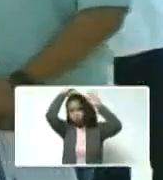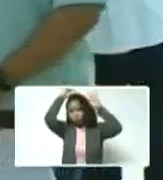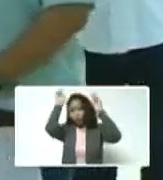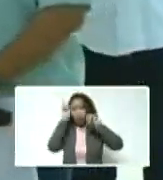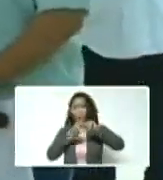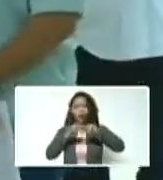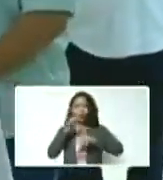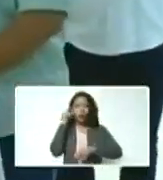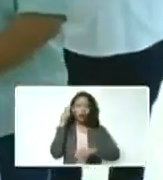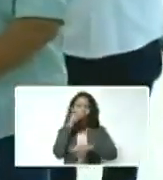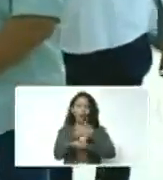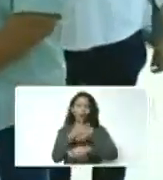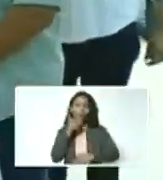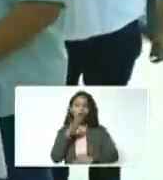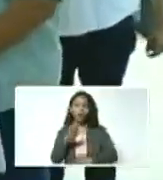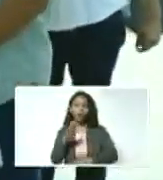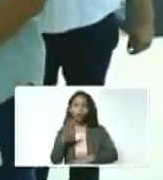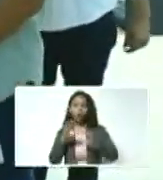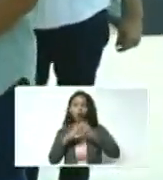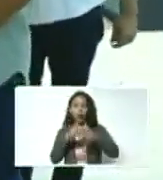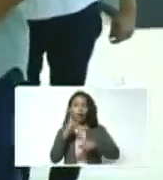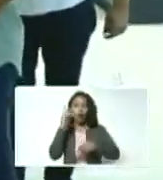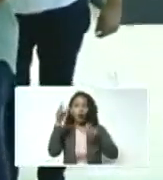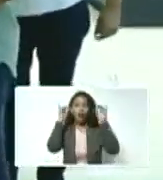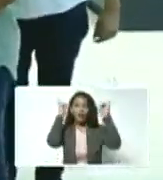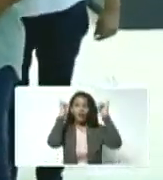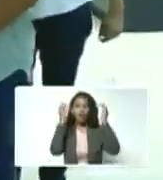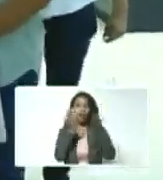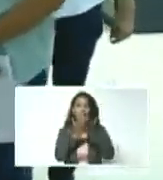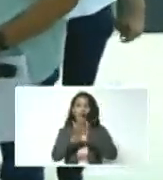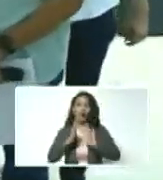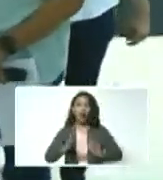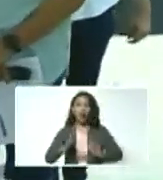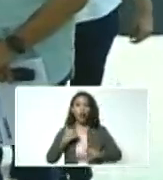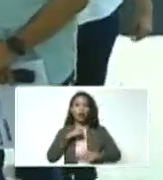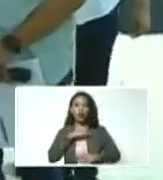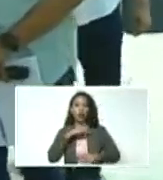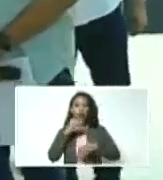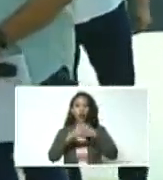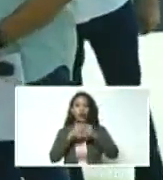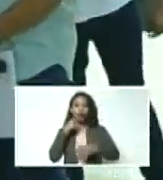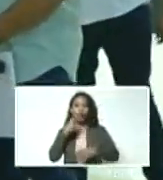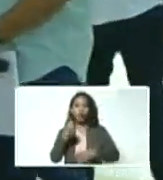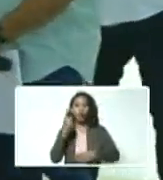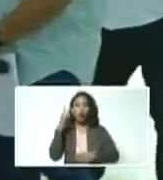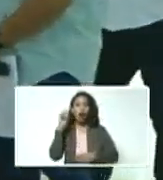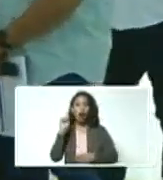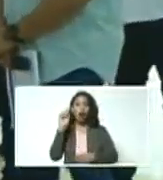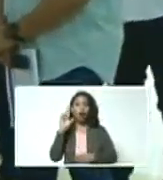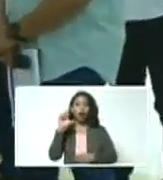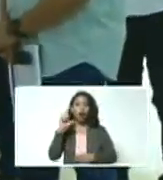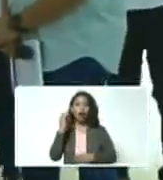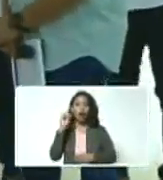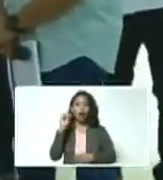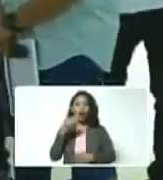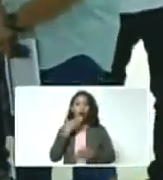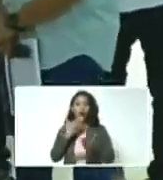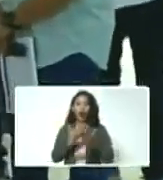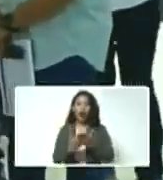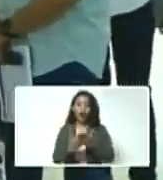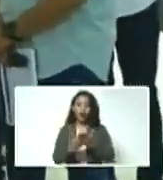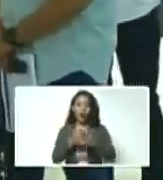asistir próximamente a clase, que va a ser una fiesta escolar, como lo hemos denominado. Y como lo dijo Arlín, presidente, le tenemos que agradecer